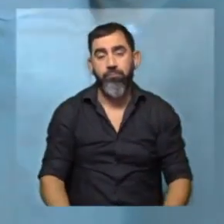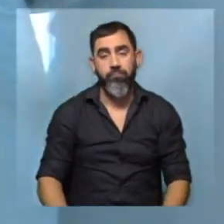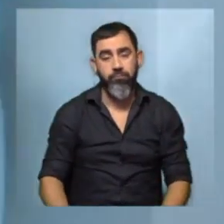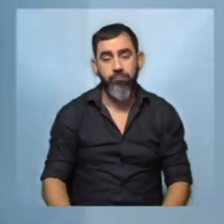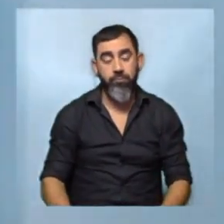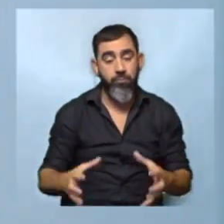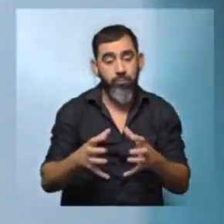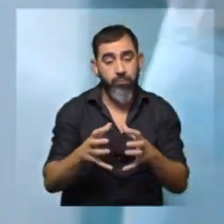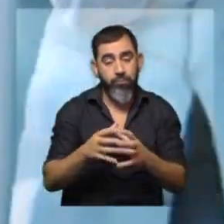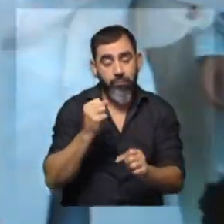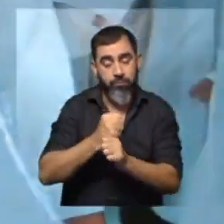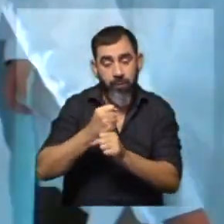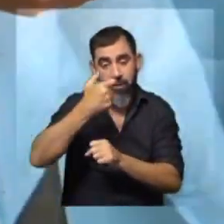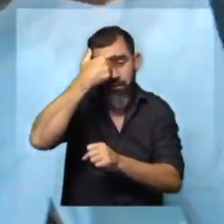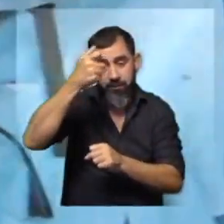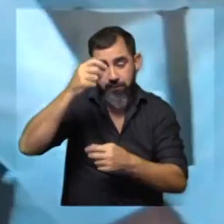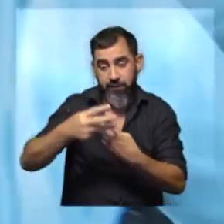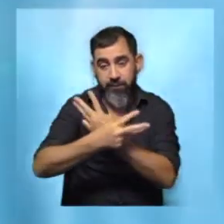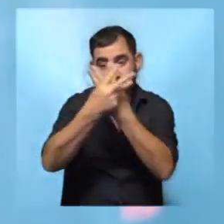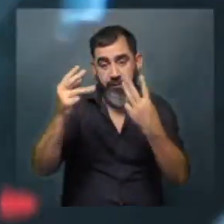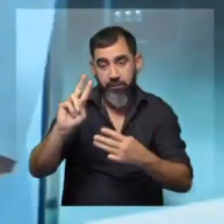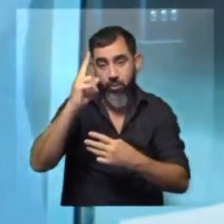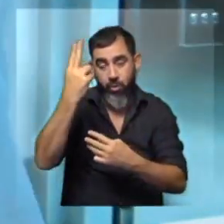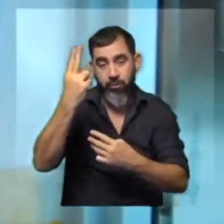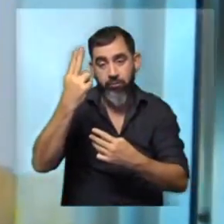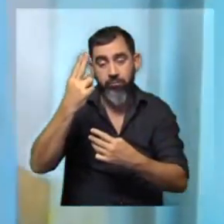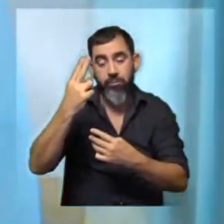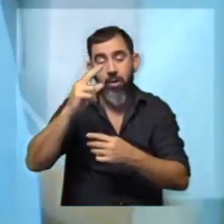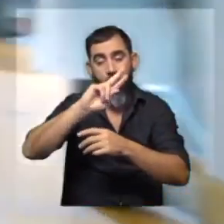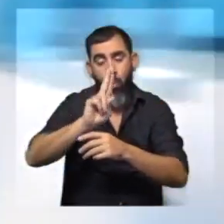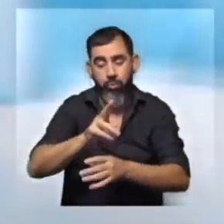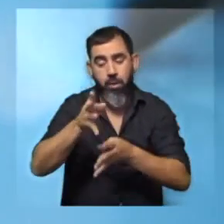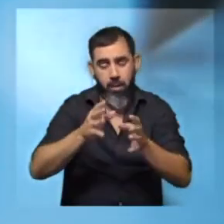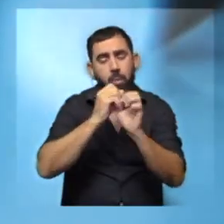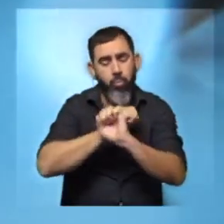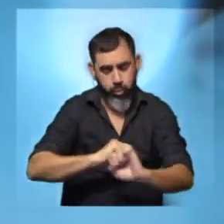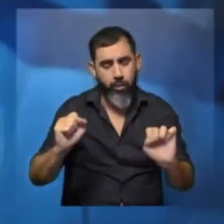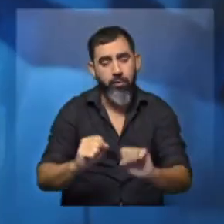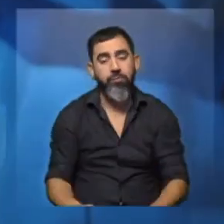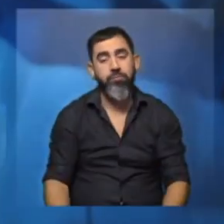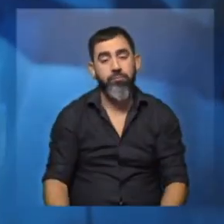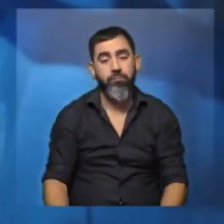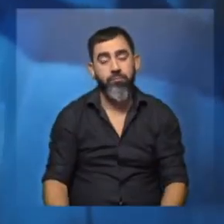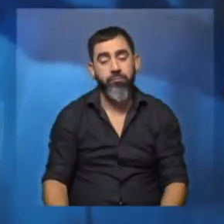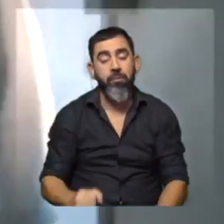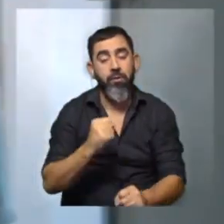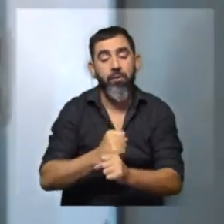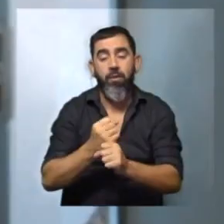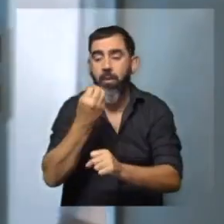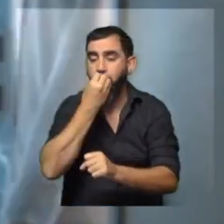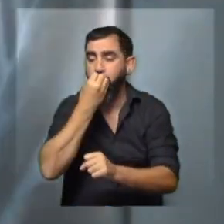que trabajen en ciencia en el Uruguay para poder hacer uso de estos equipos y poder trabajar de la mejor